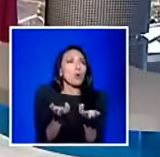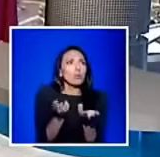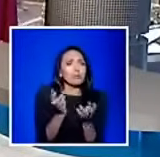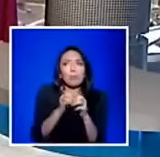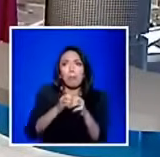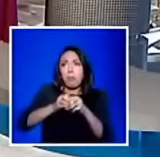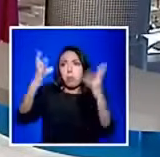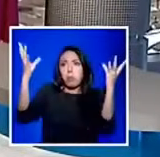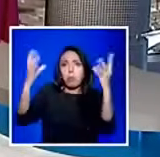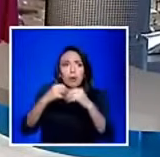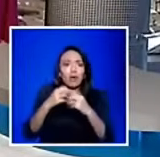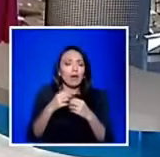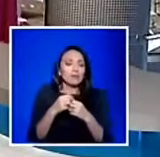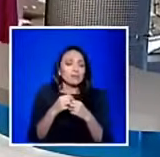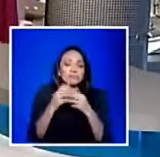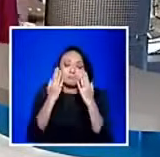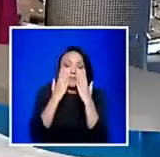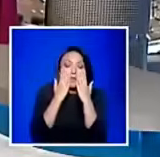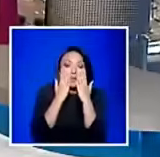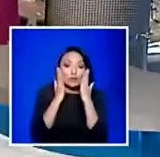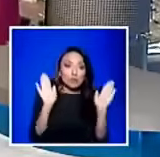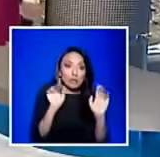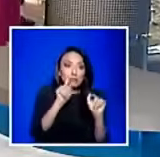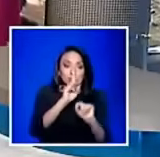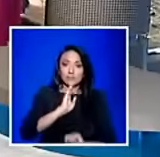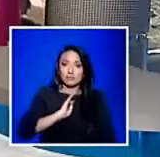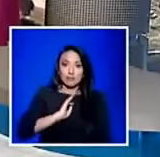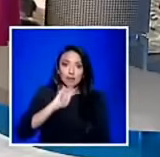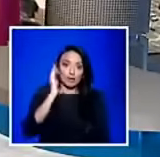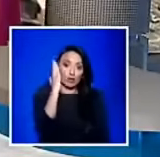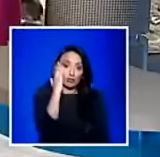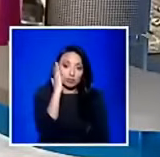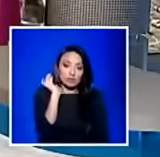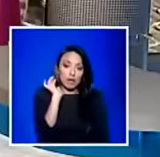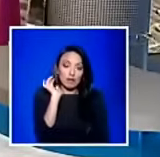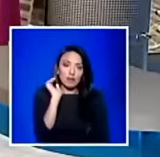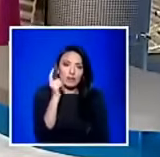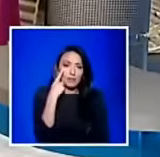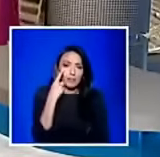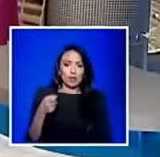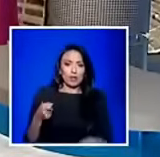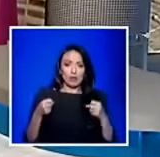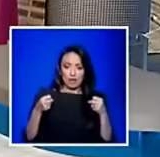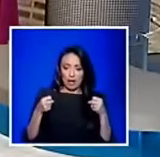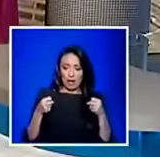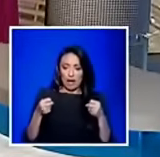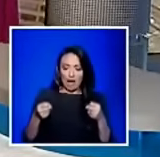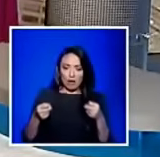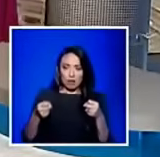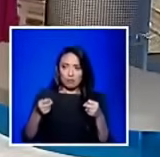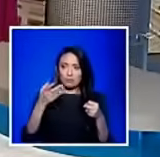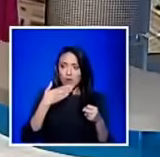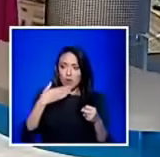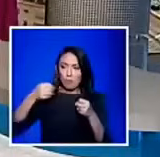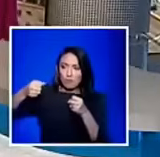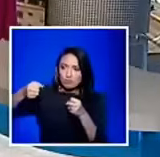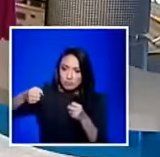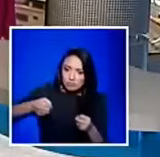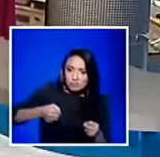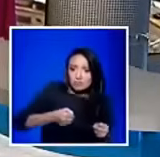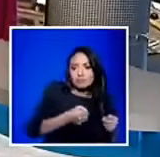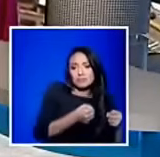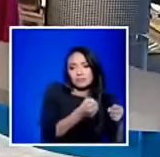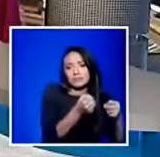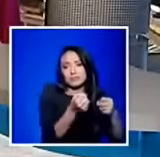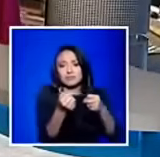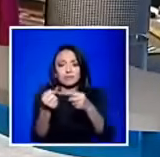explosión controlada. Bueno, ya los técnicos saben qué hacer, pero ya lo vimos, la camioneta que estaba circulando por esa zona tiene que desviarse.